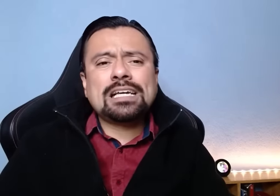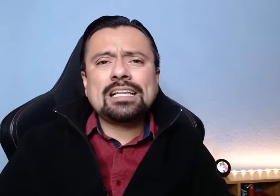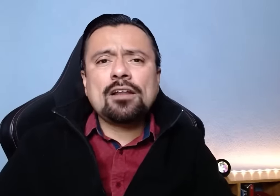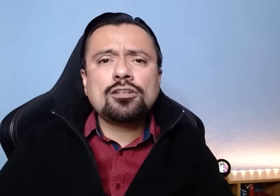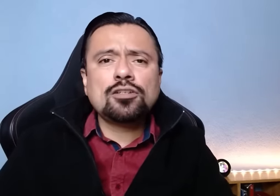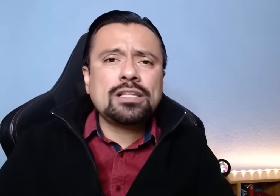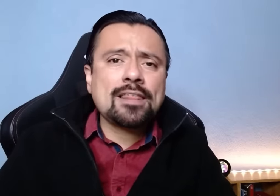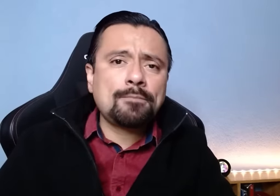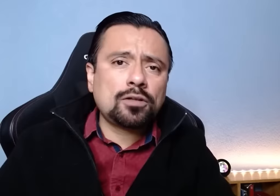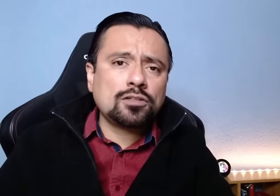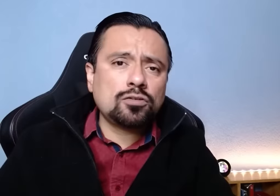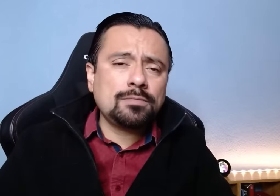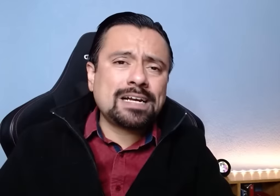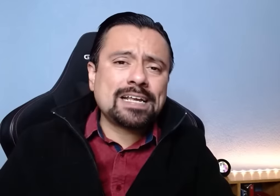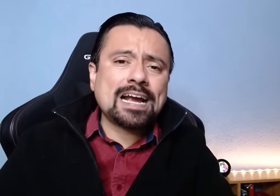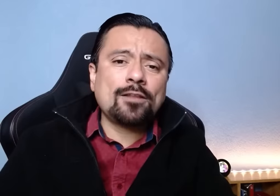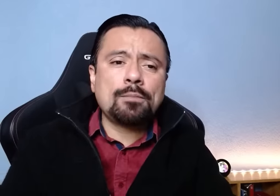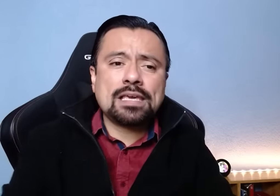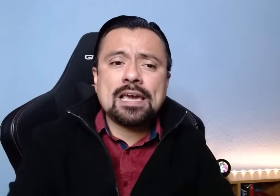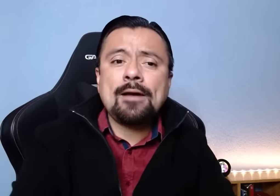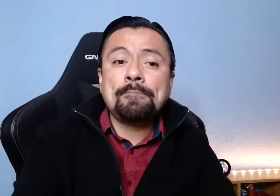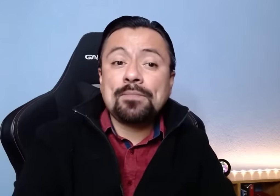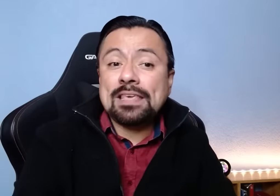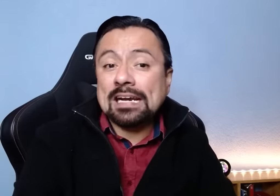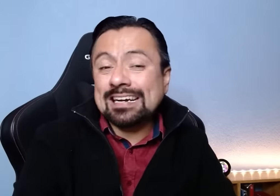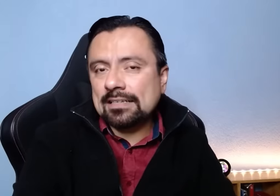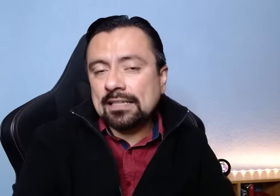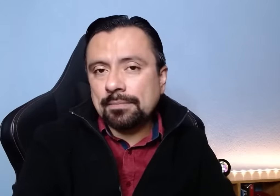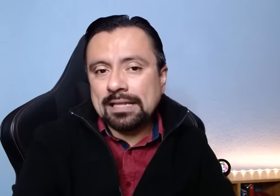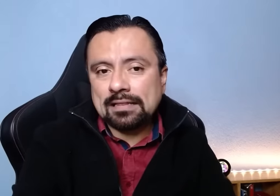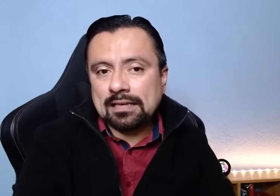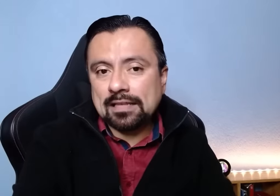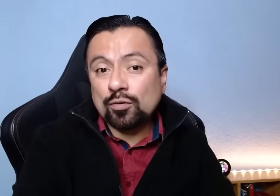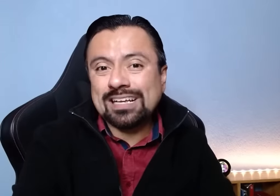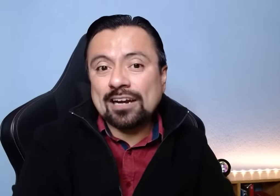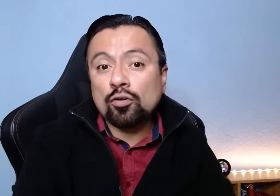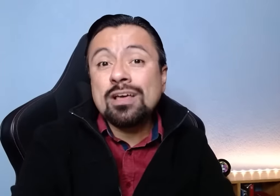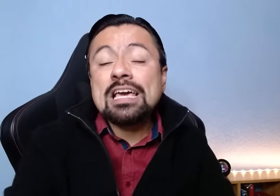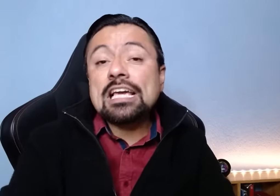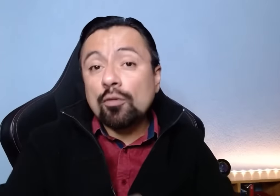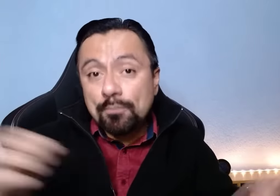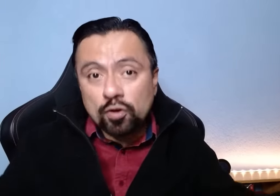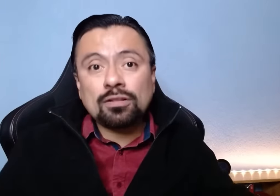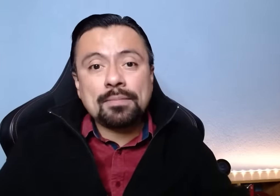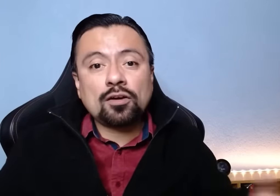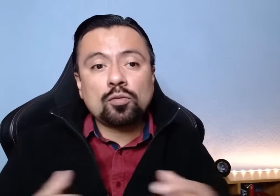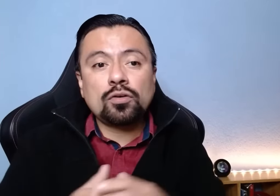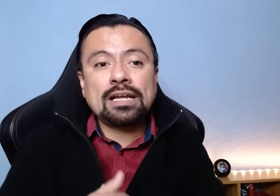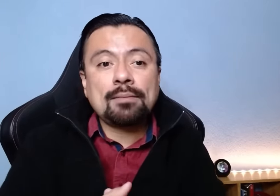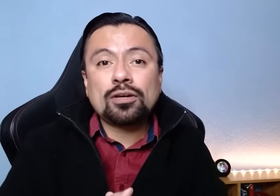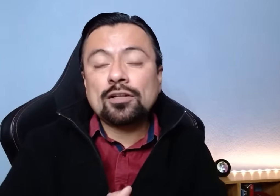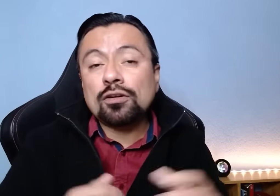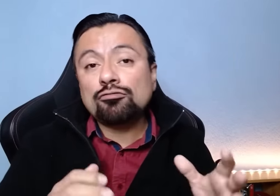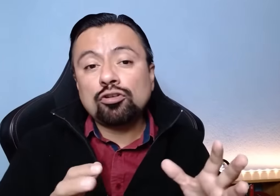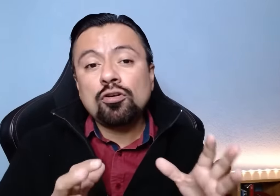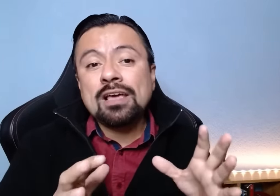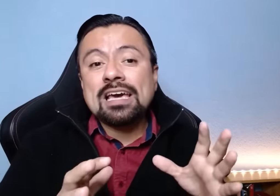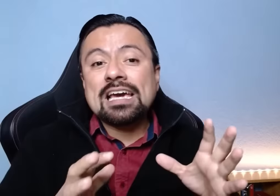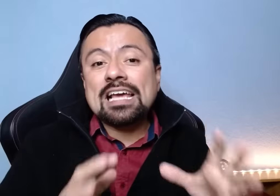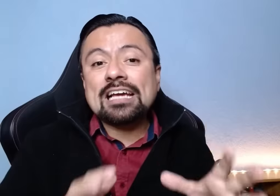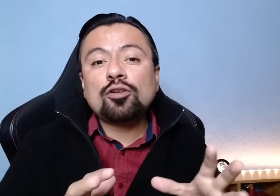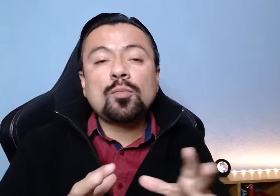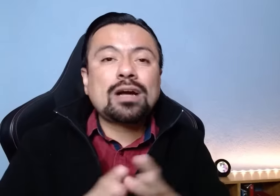entonces subsecretario de Seguridad y Protección Civil Ricardo Mejía, quien recientemente dejó el cargo y rompió también con Morena porque no